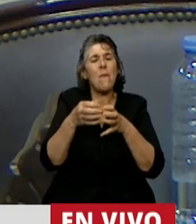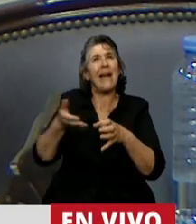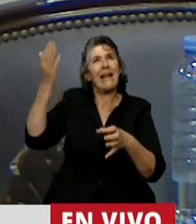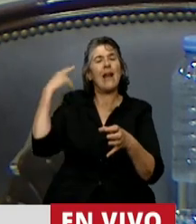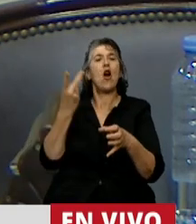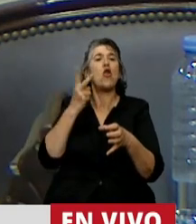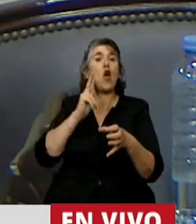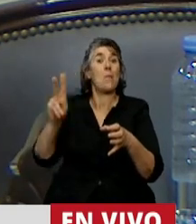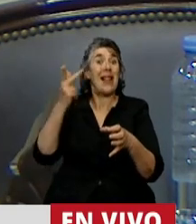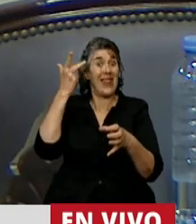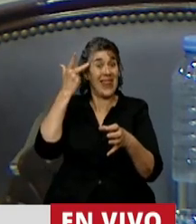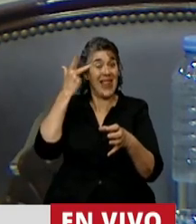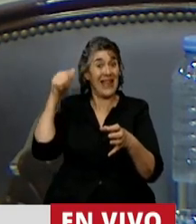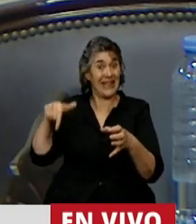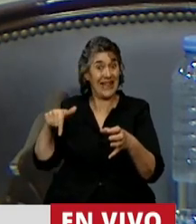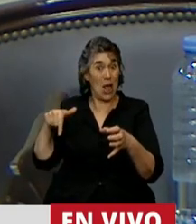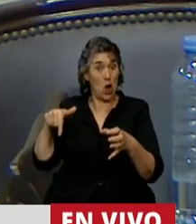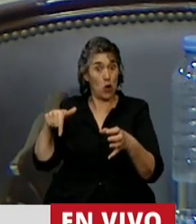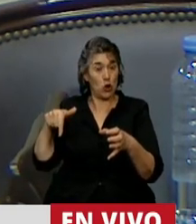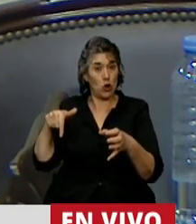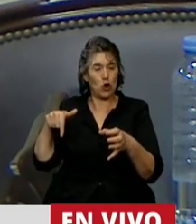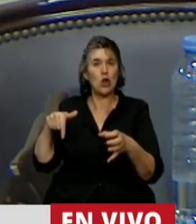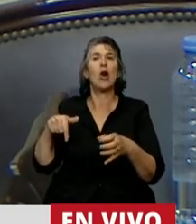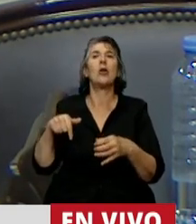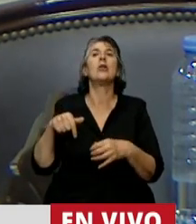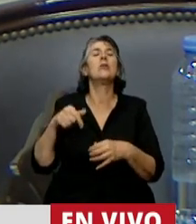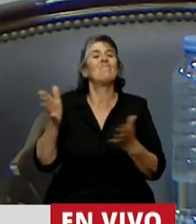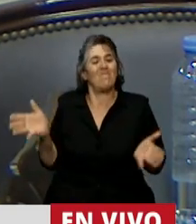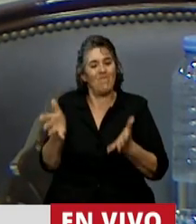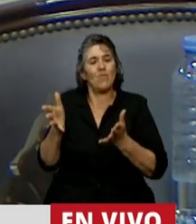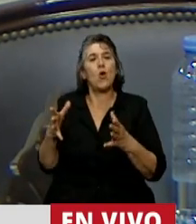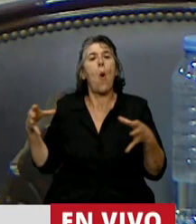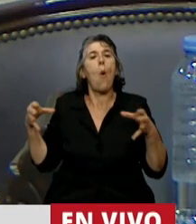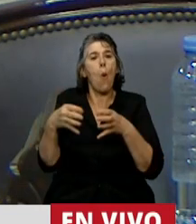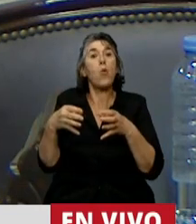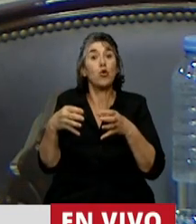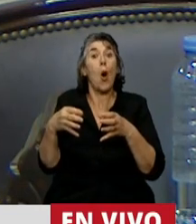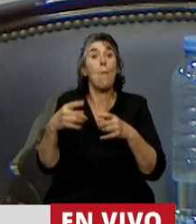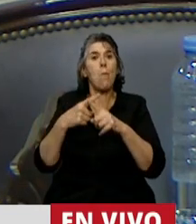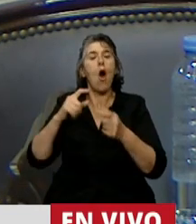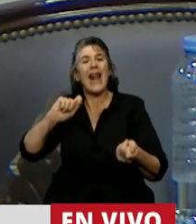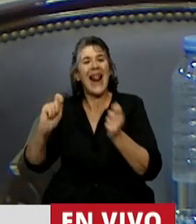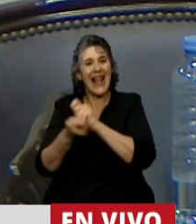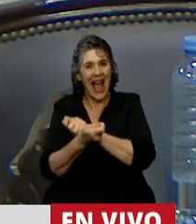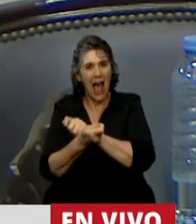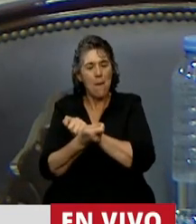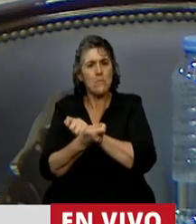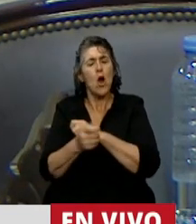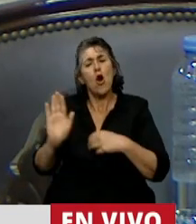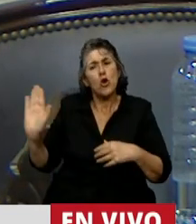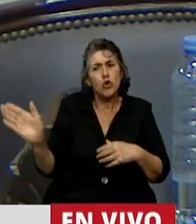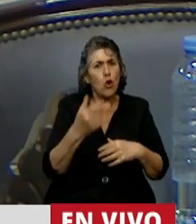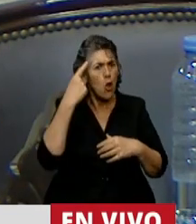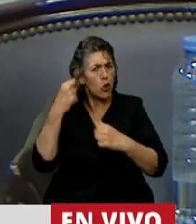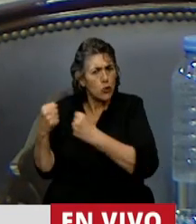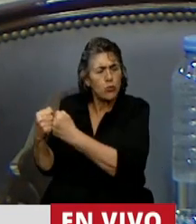2018, impulsado por Juntos por el Cambio, indudablemente primó una idea en la que todos